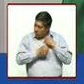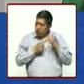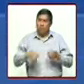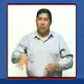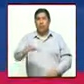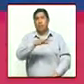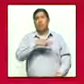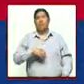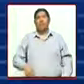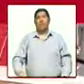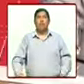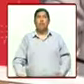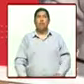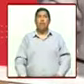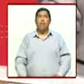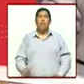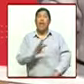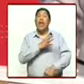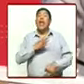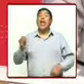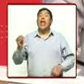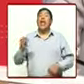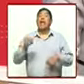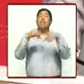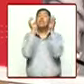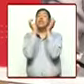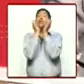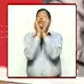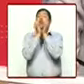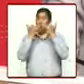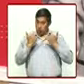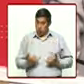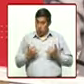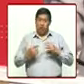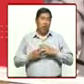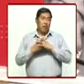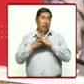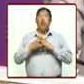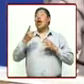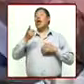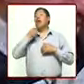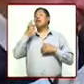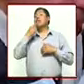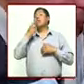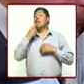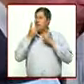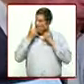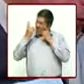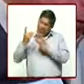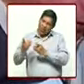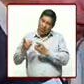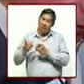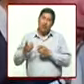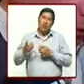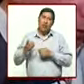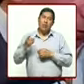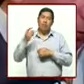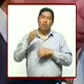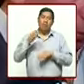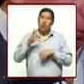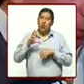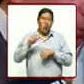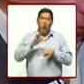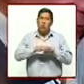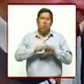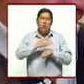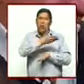de la naturaleza. Y el defensor del pueblo apareció hoy para indicar que ha denunciado la falta de previsión y presentó